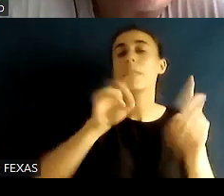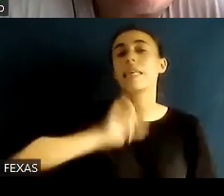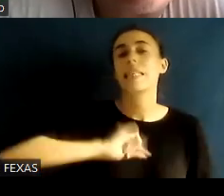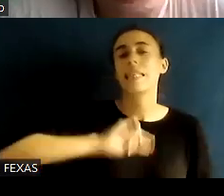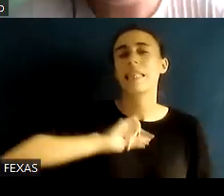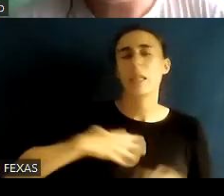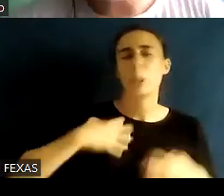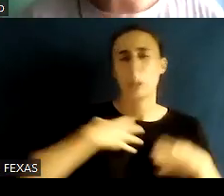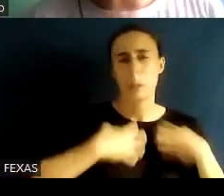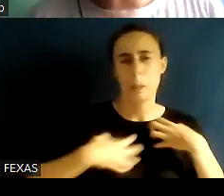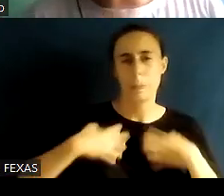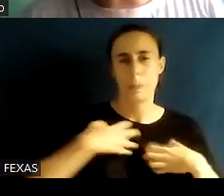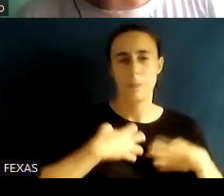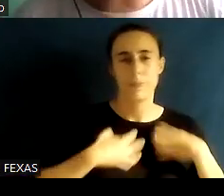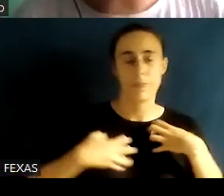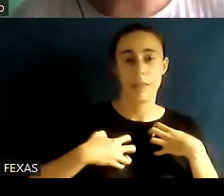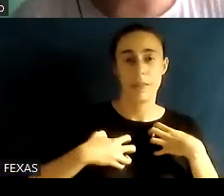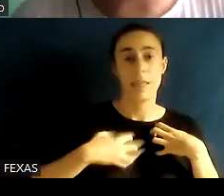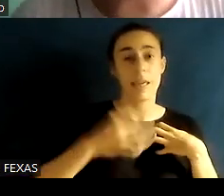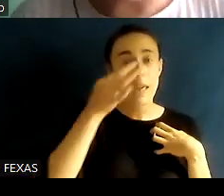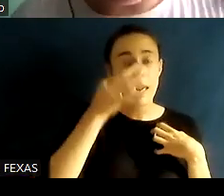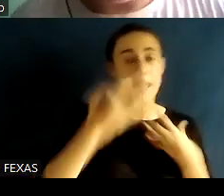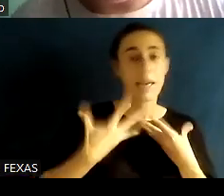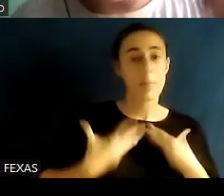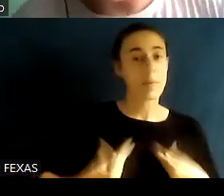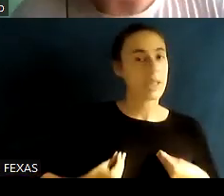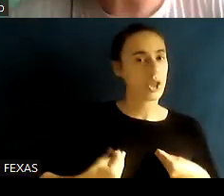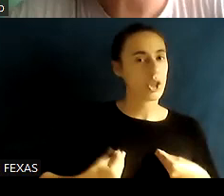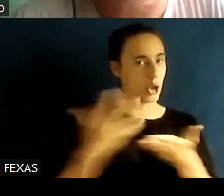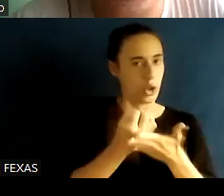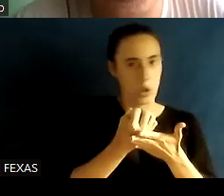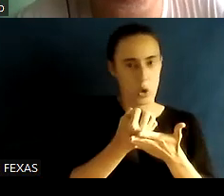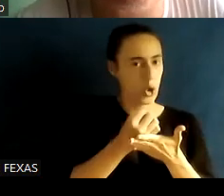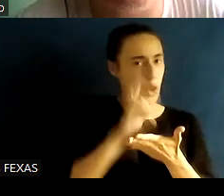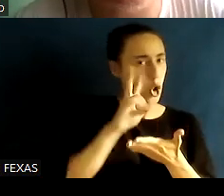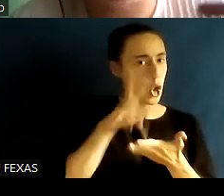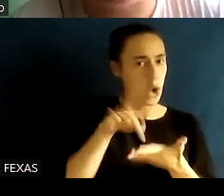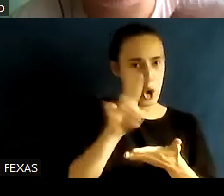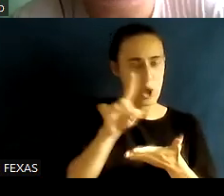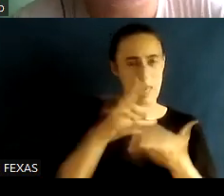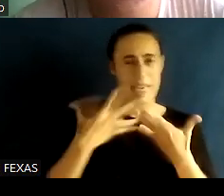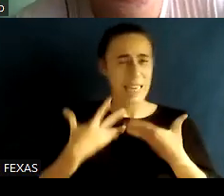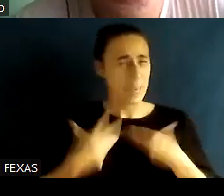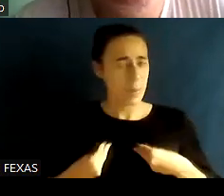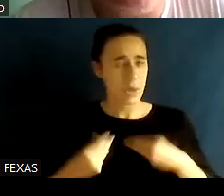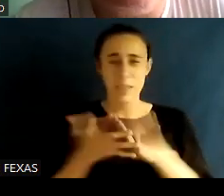En realidad, no todo es depresión. Depresión sería quizás la cumbre de esta montaña, de esta